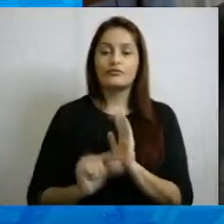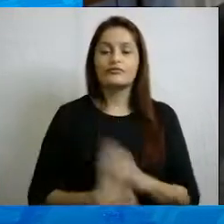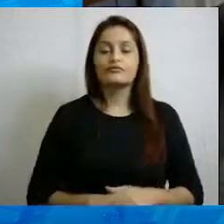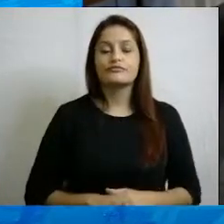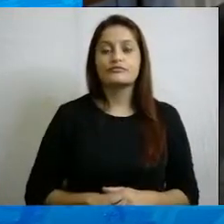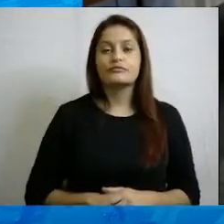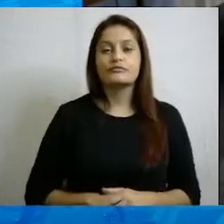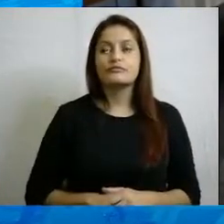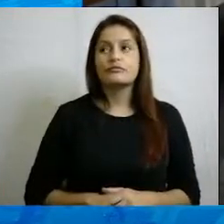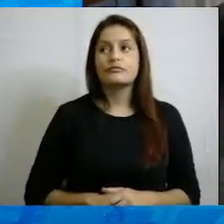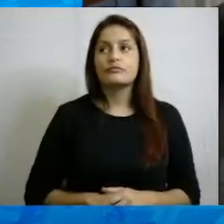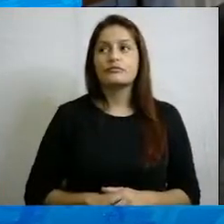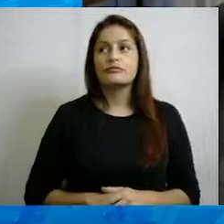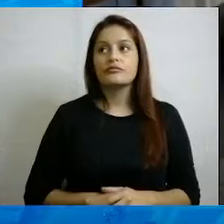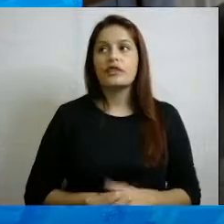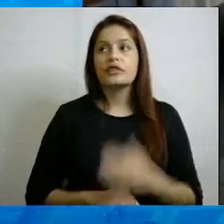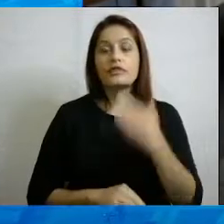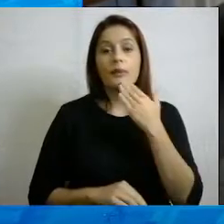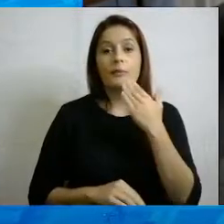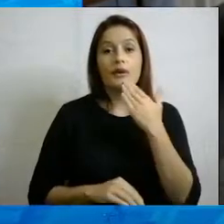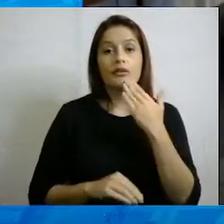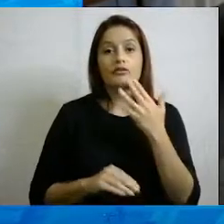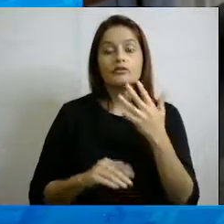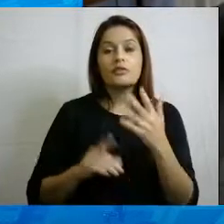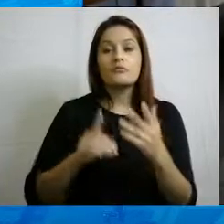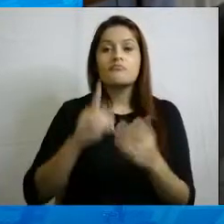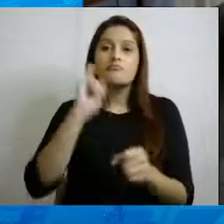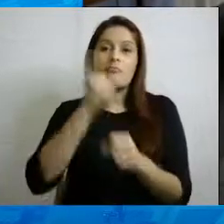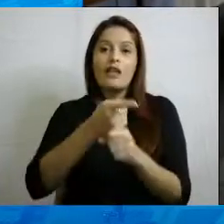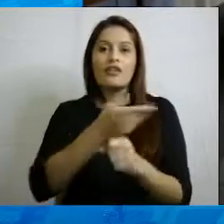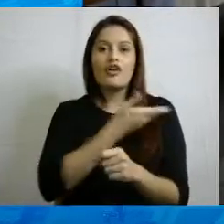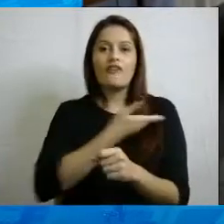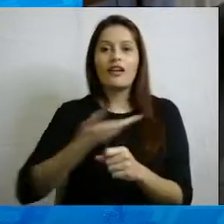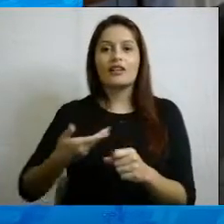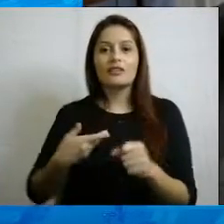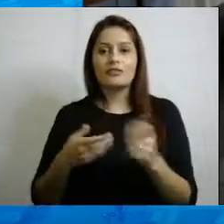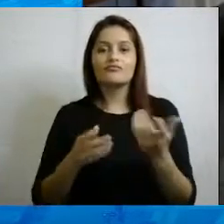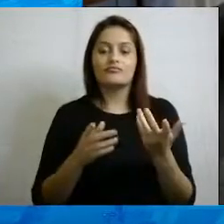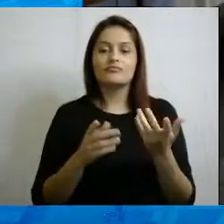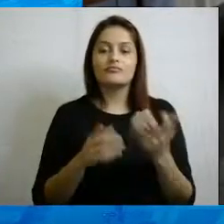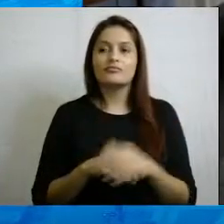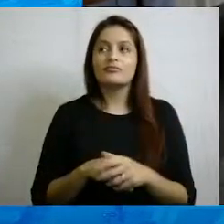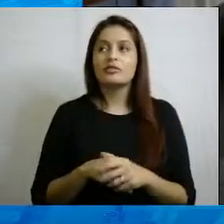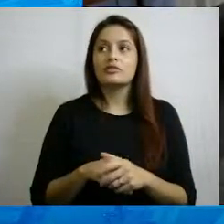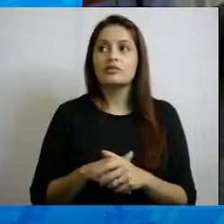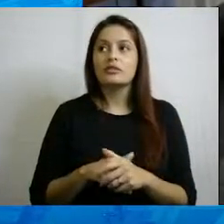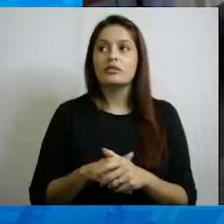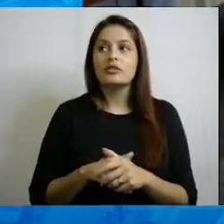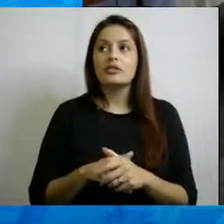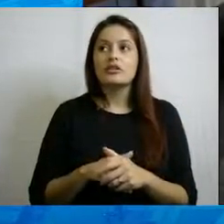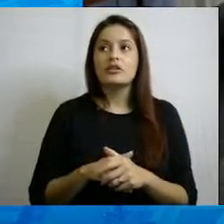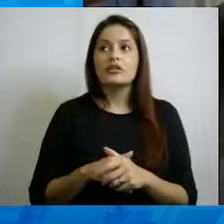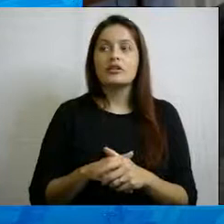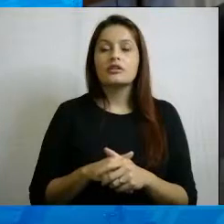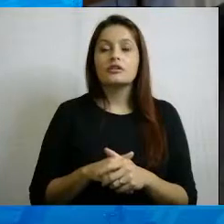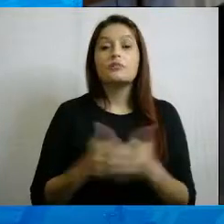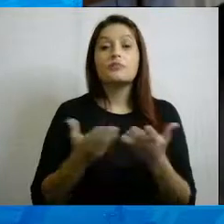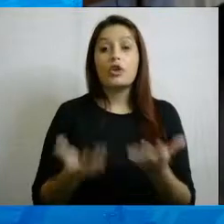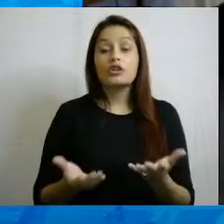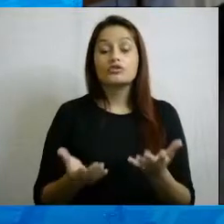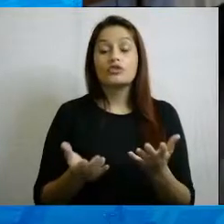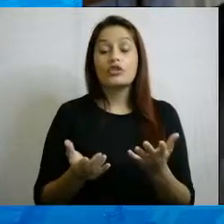relación directa a las restricciones de movilidad general impuestas por la autoridad sanitaria. Ante la